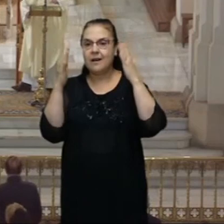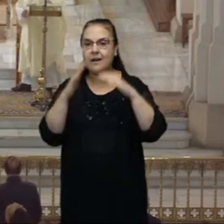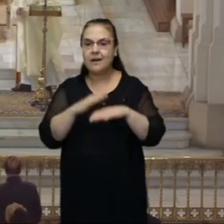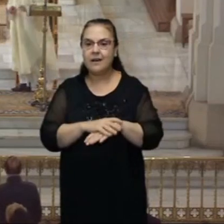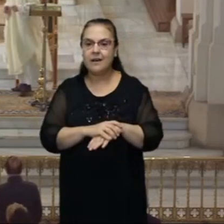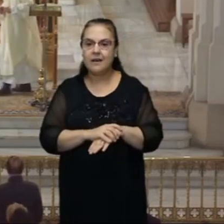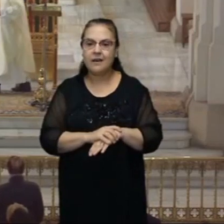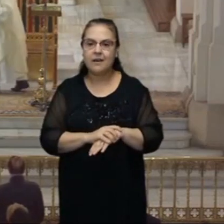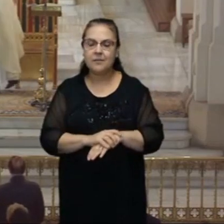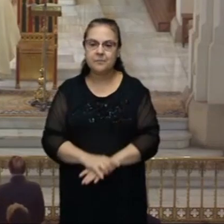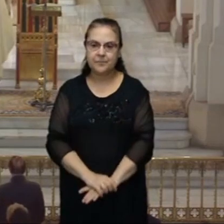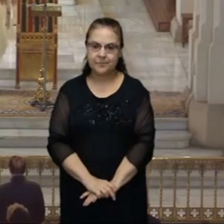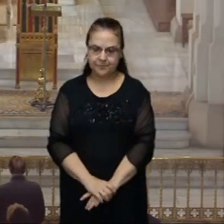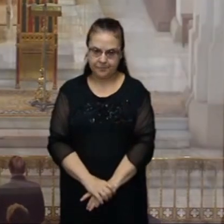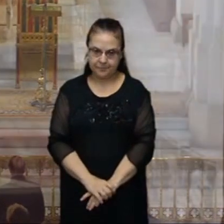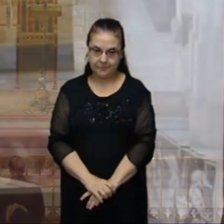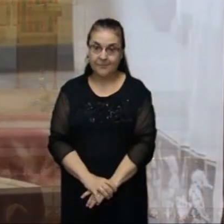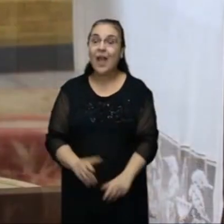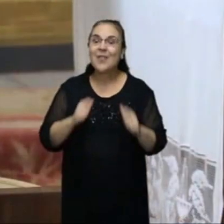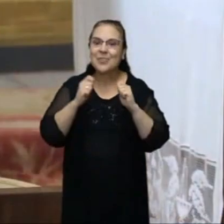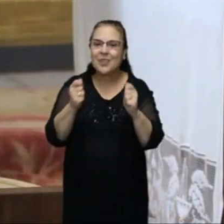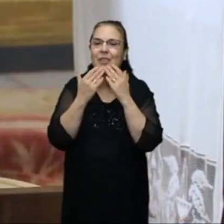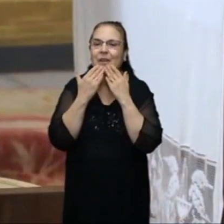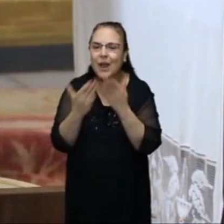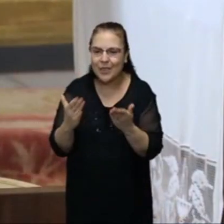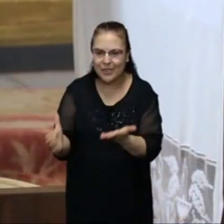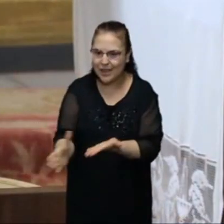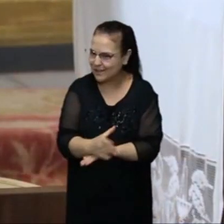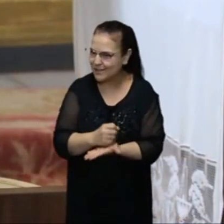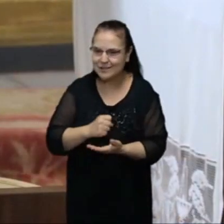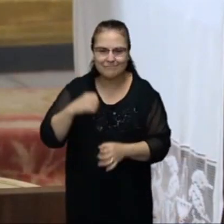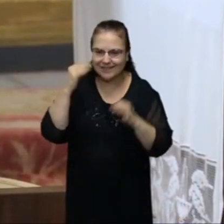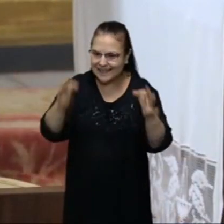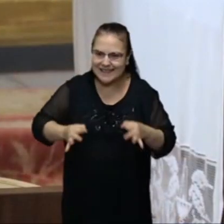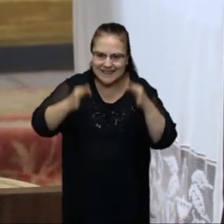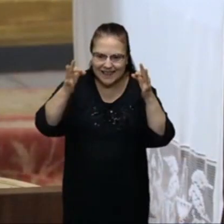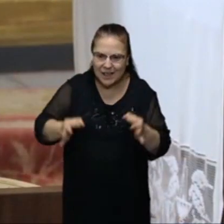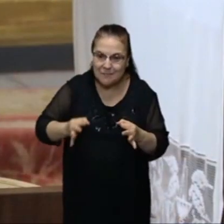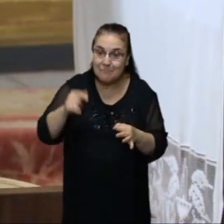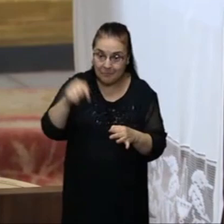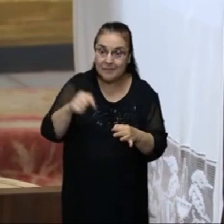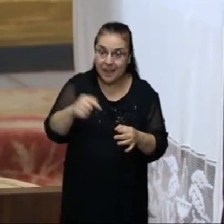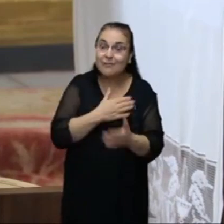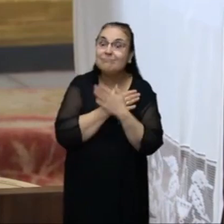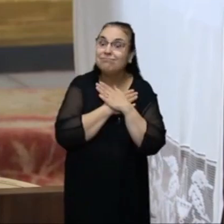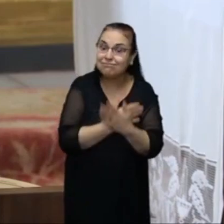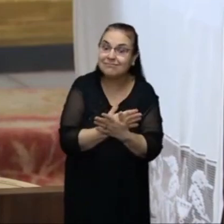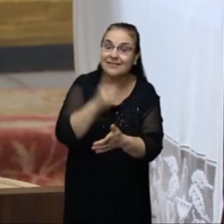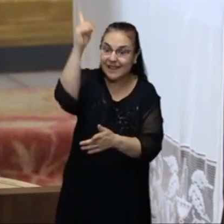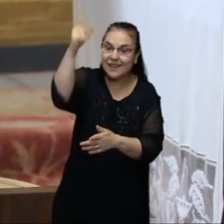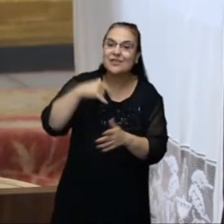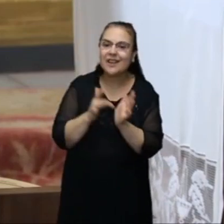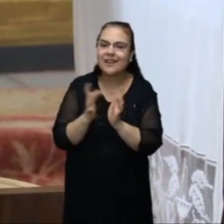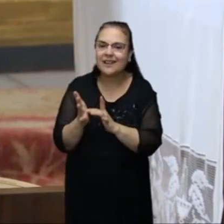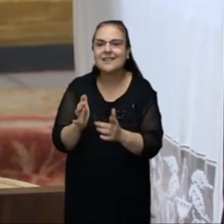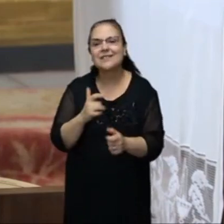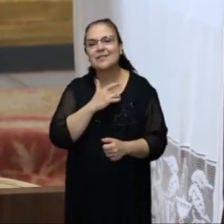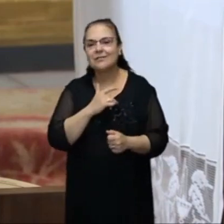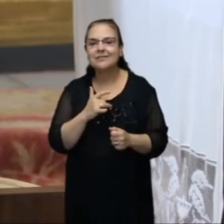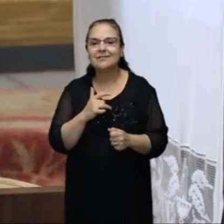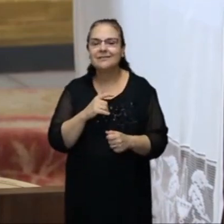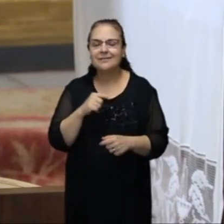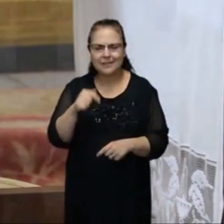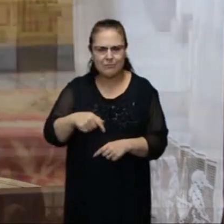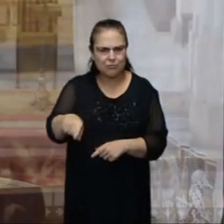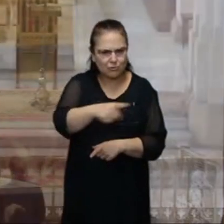aleluya. Dar gracias en toda ocasión. Esta es la voluntad de Dios en Cristo Jesús respecto